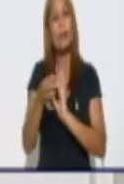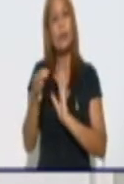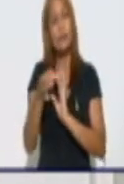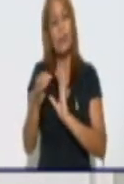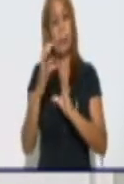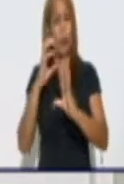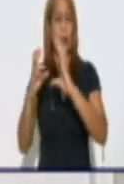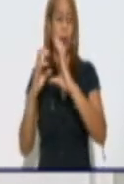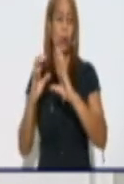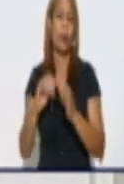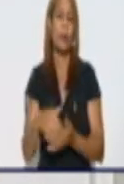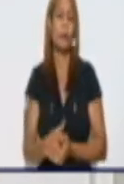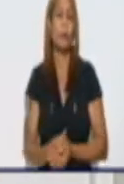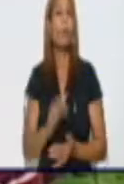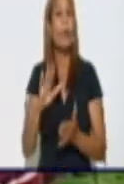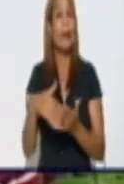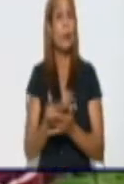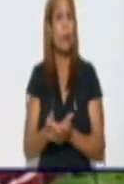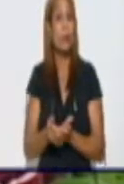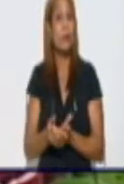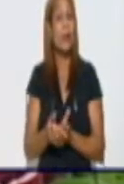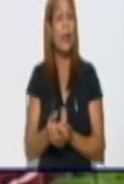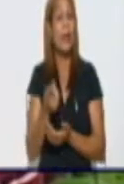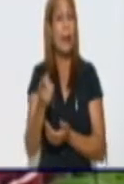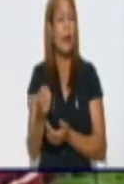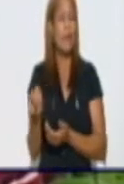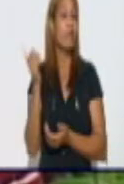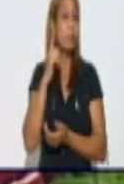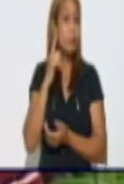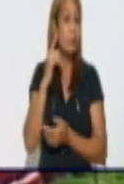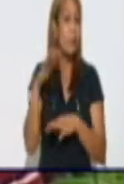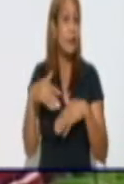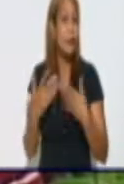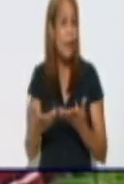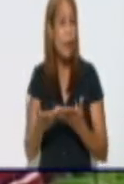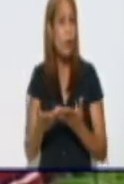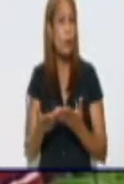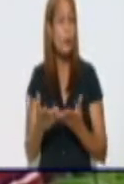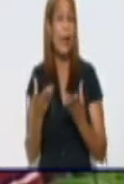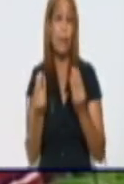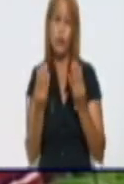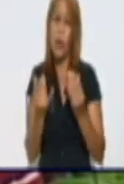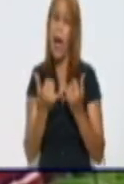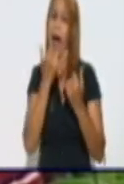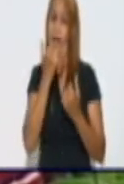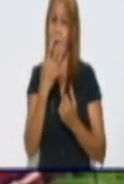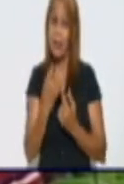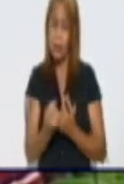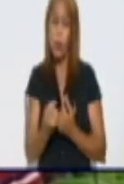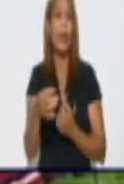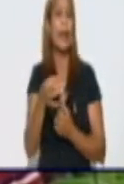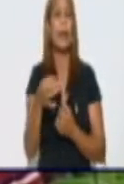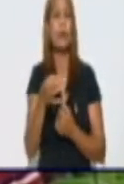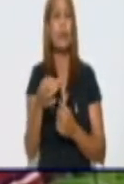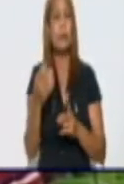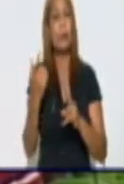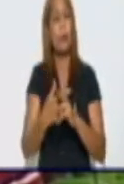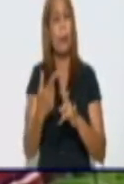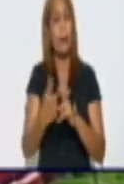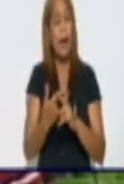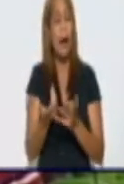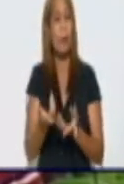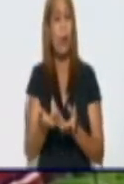Millán, me llama la atención de todas estas afectaciones. Fíjense que estamos hablando de afectaciones en Bayamo, en la potabilizadora